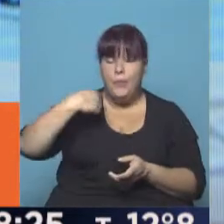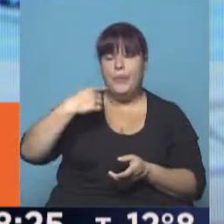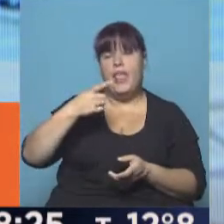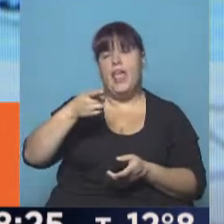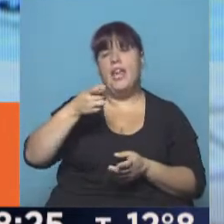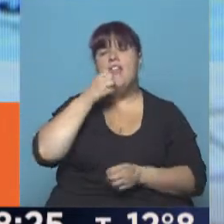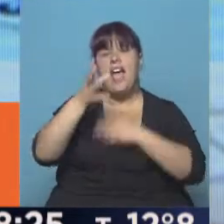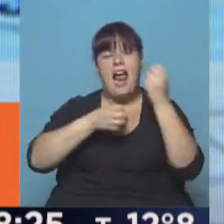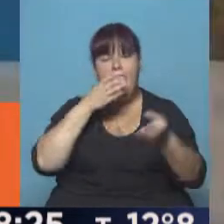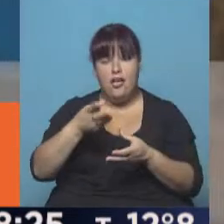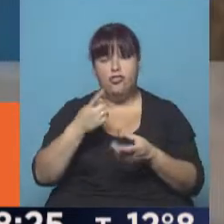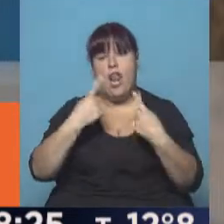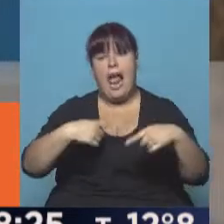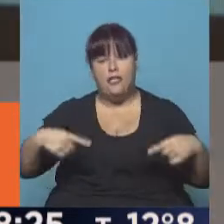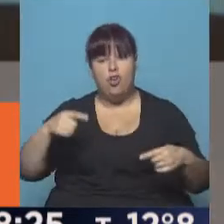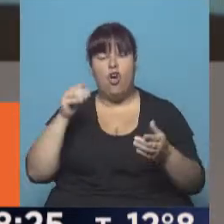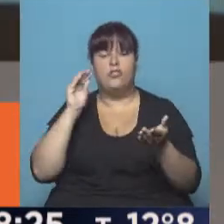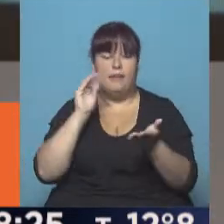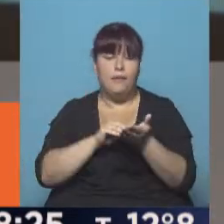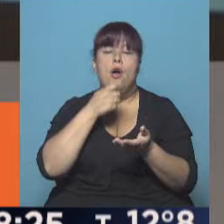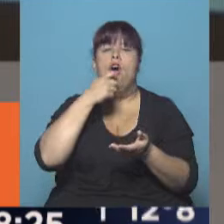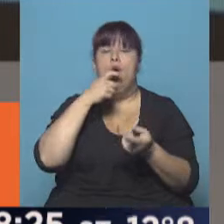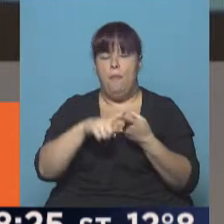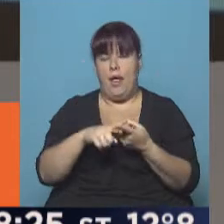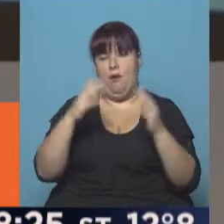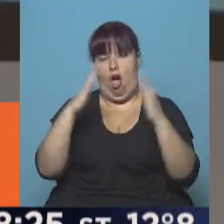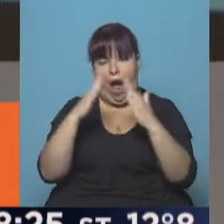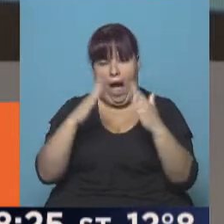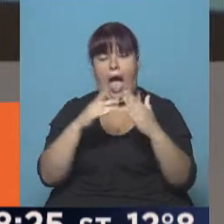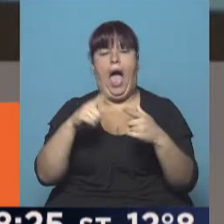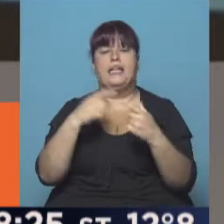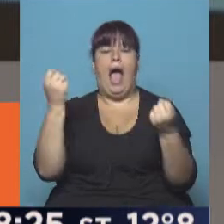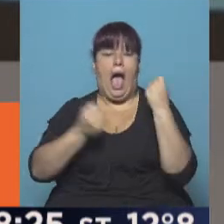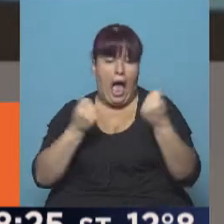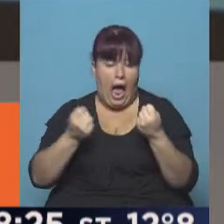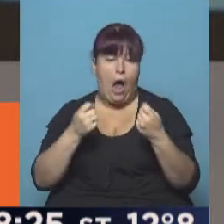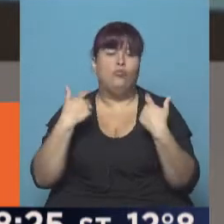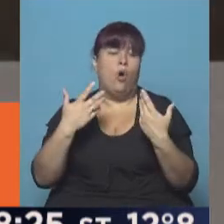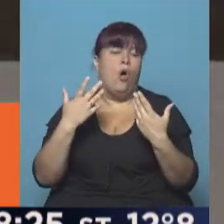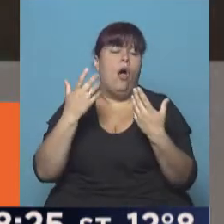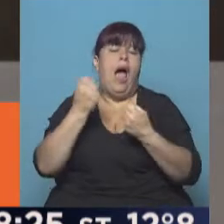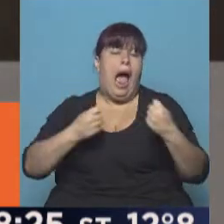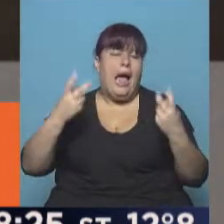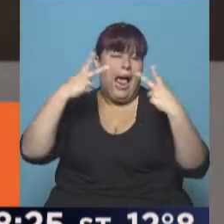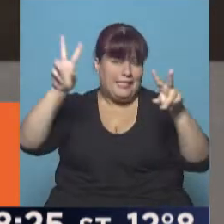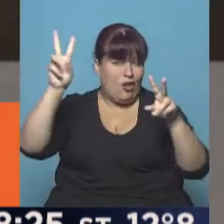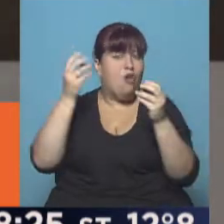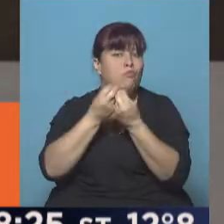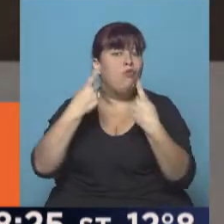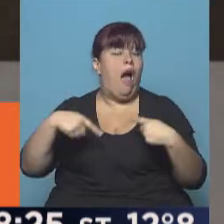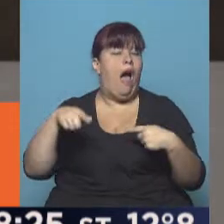es el blanqueo de los bienes registrables, que son inmuebles, vehículos, como puede ser, o sea, en el exterior se tiene